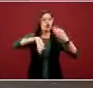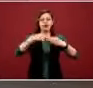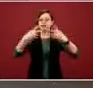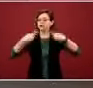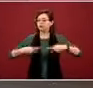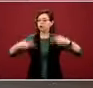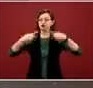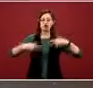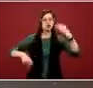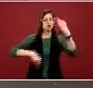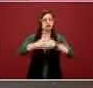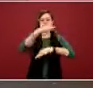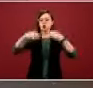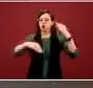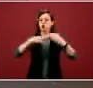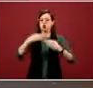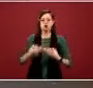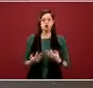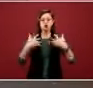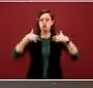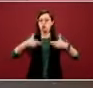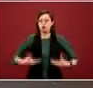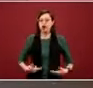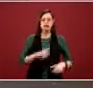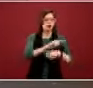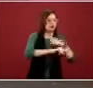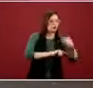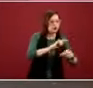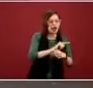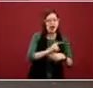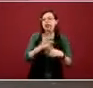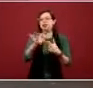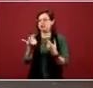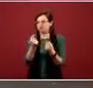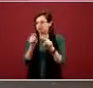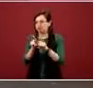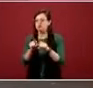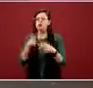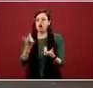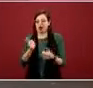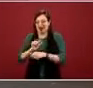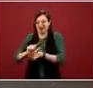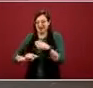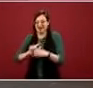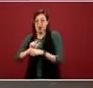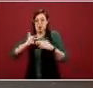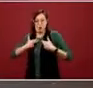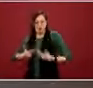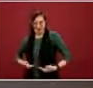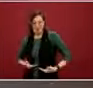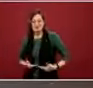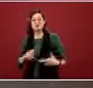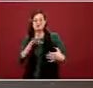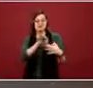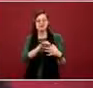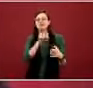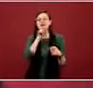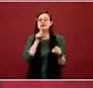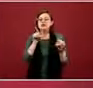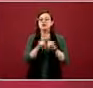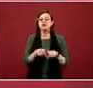absolutamente todos los seres vivientes o todos los animales, pero en este caso los humanos, que somos también parte del reino animal,